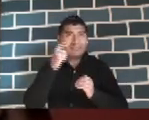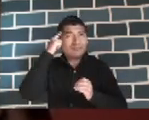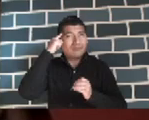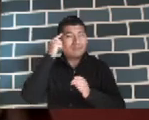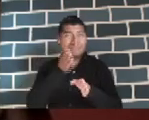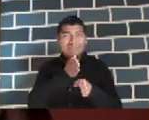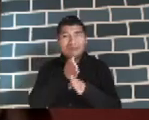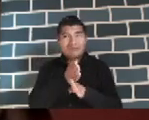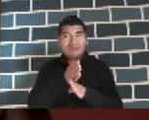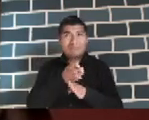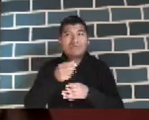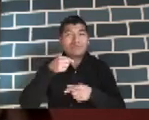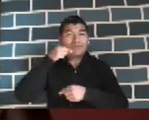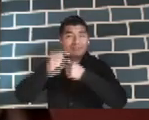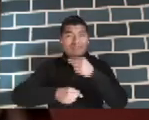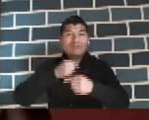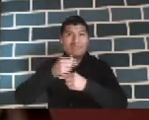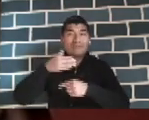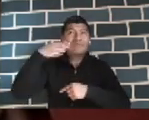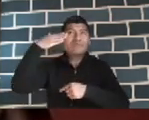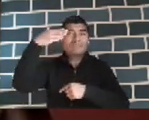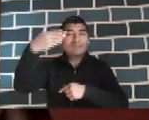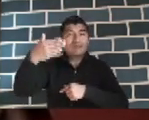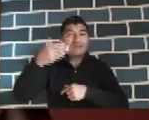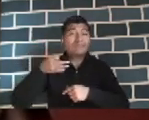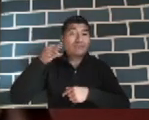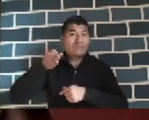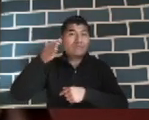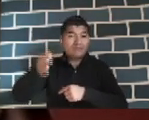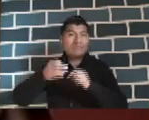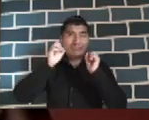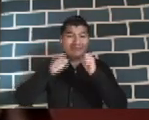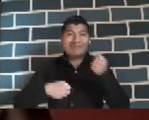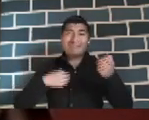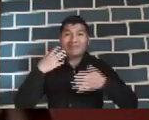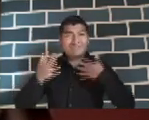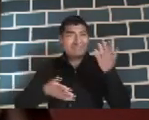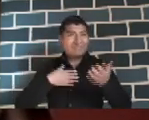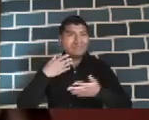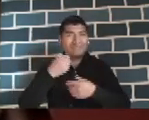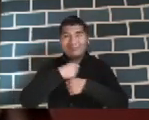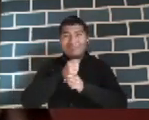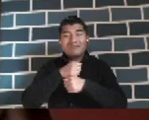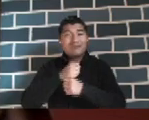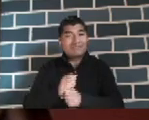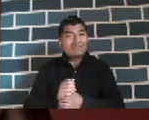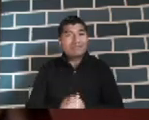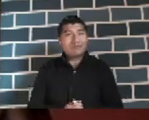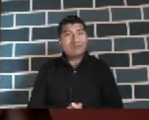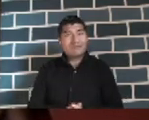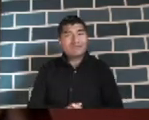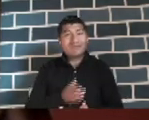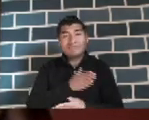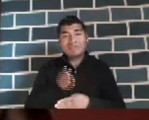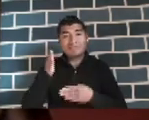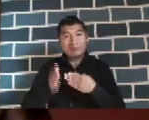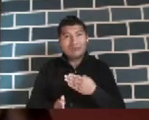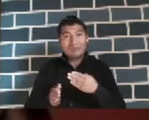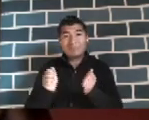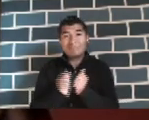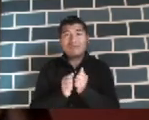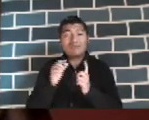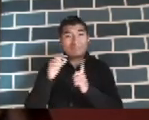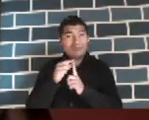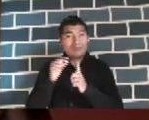que las generaciones futuras puedan gozar también de la maravilla de la creación termino con las mismas palabras